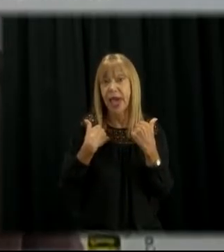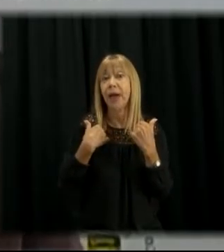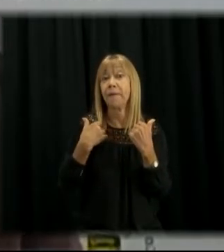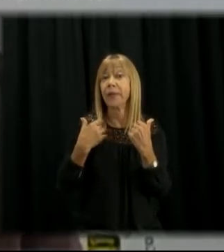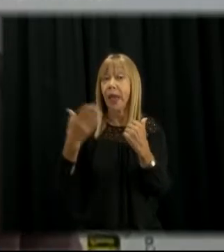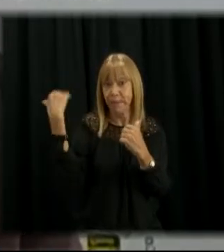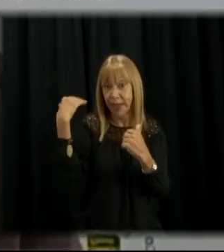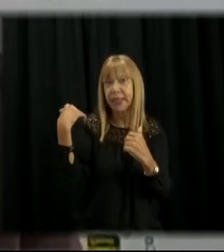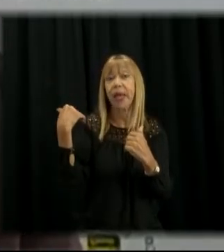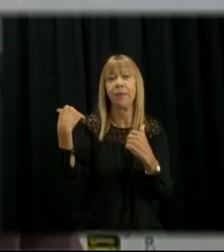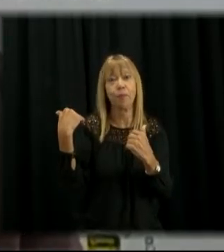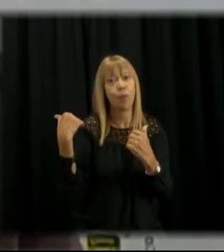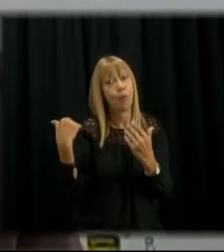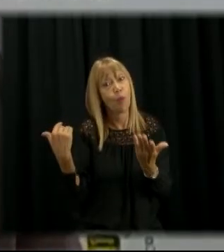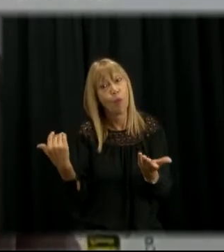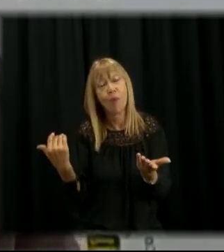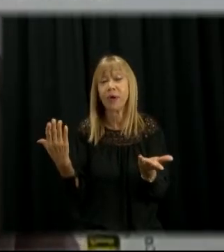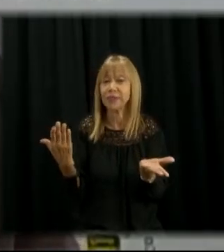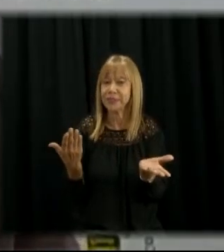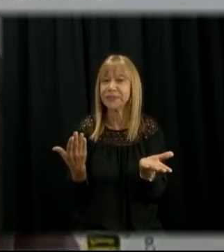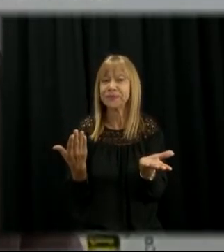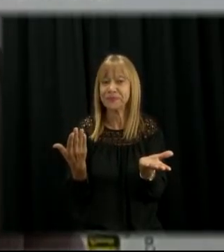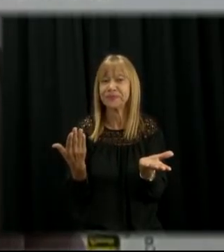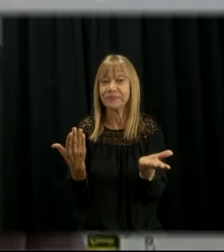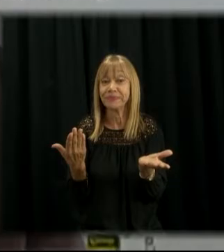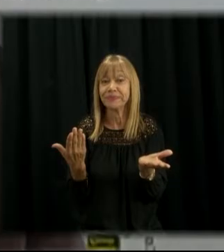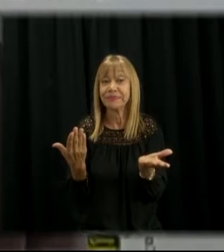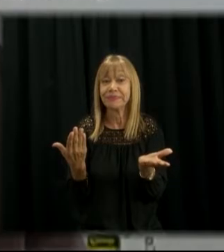tenían entonces, que